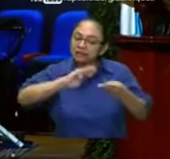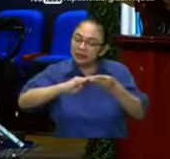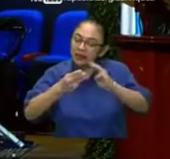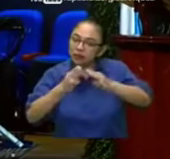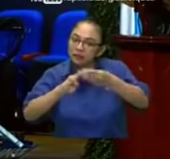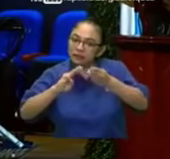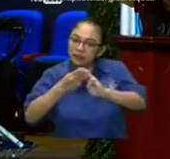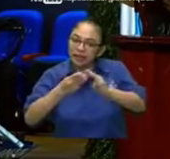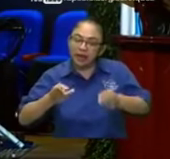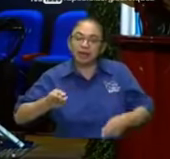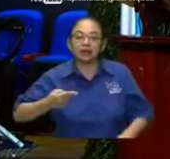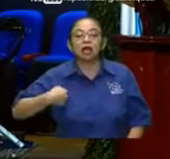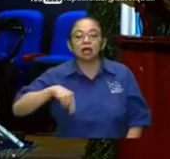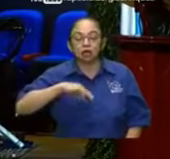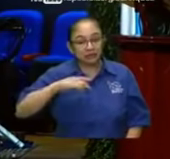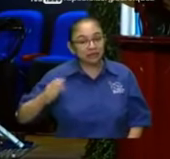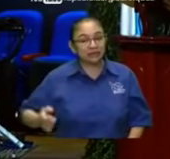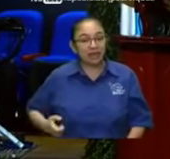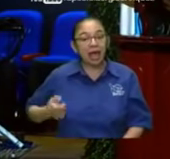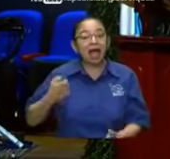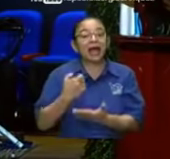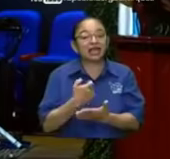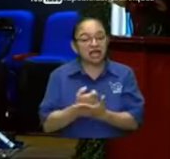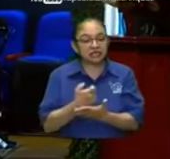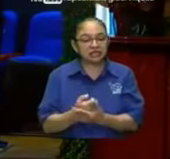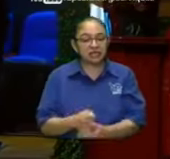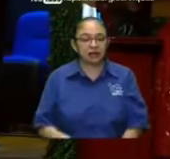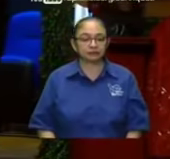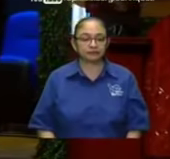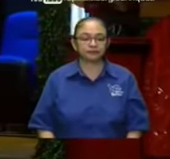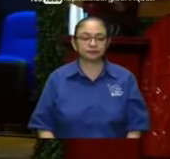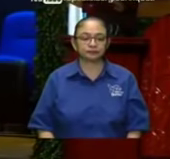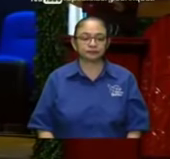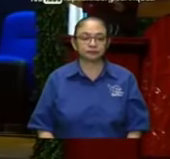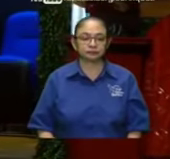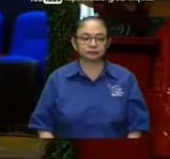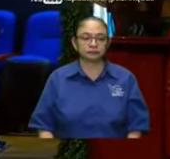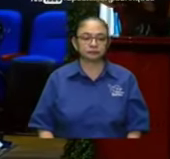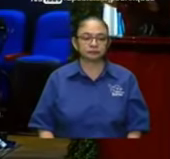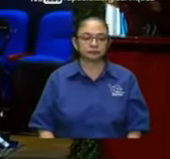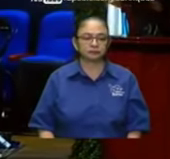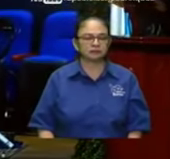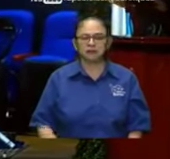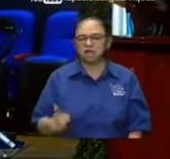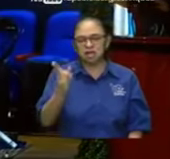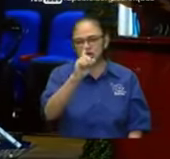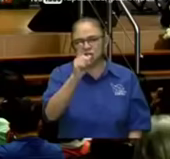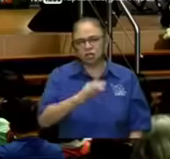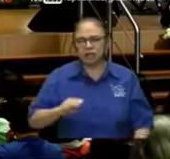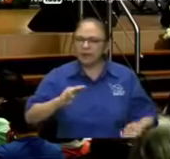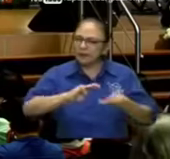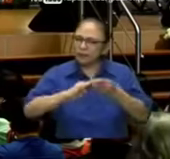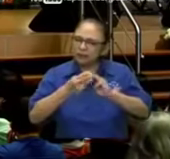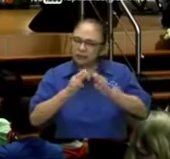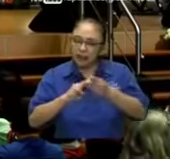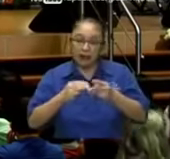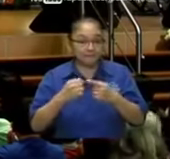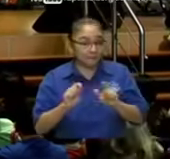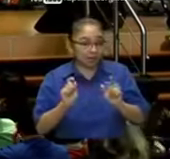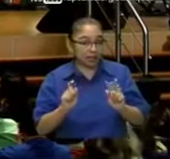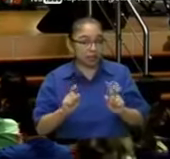tierra, con los pepinos y todas esas cosas, ahí vamos a meter nuestro talento. No va a haber multiplicación, pero si usted se